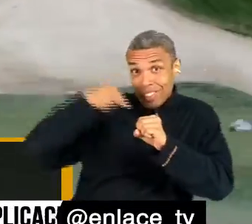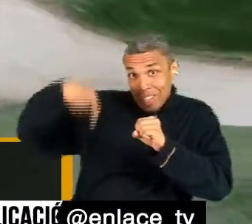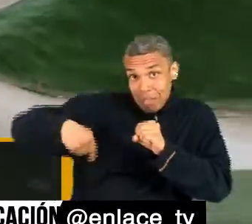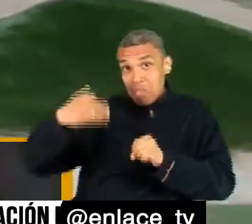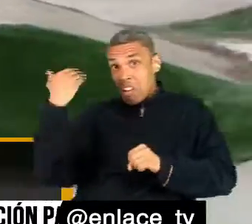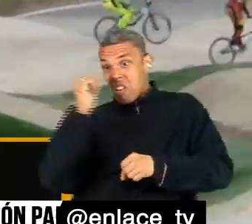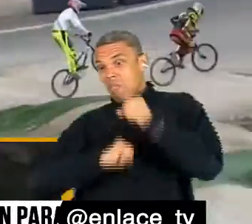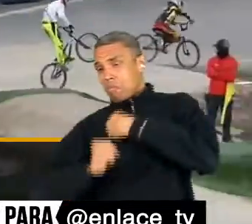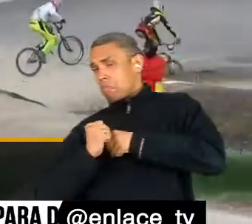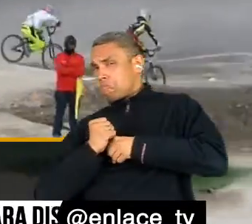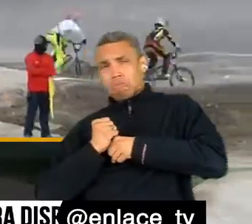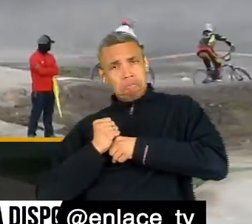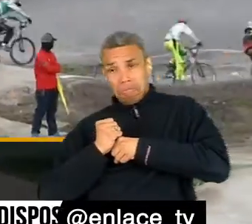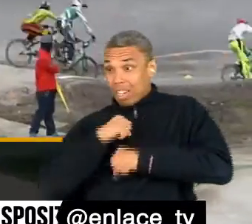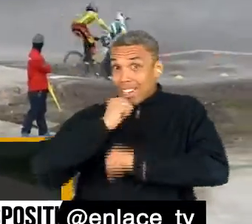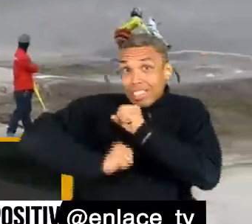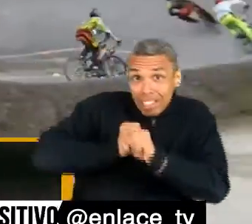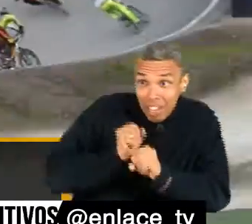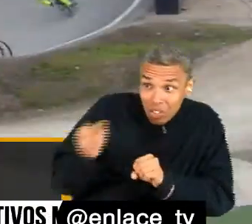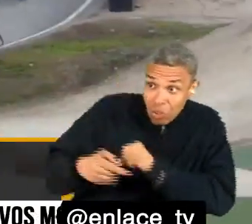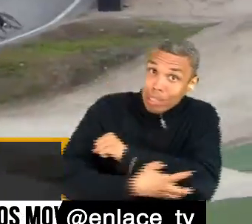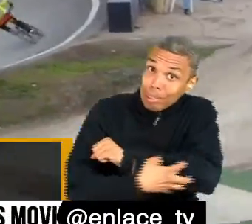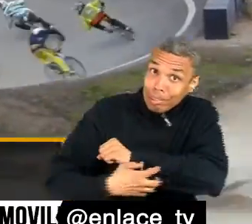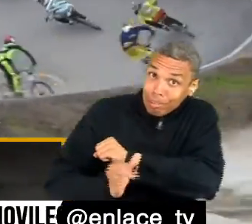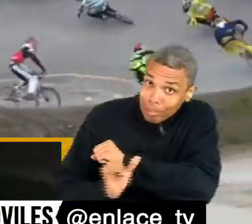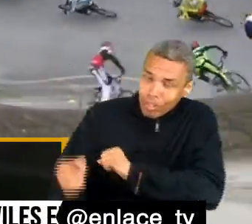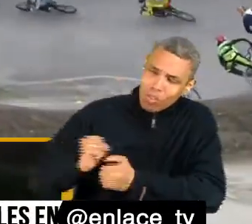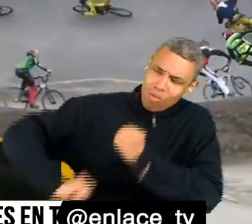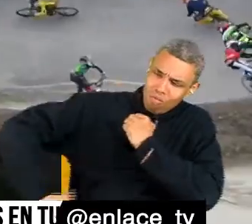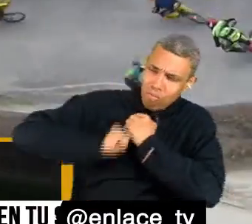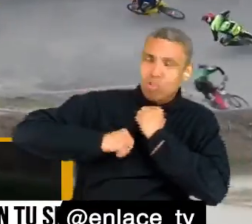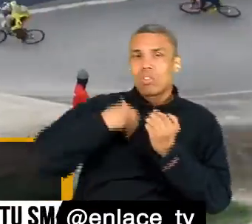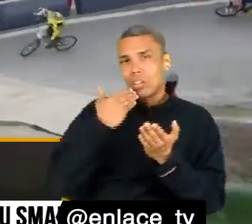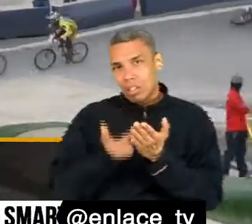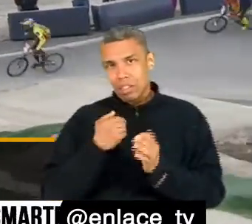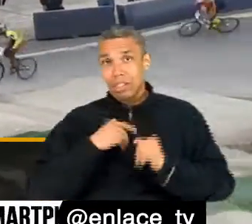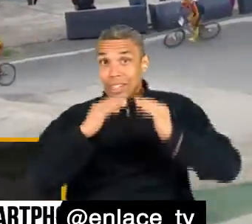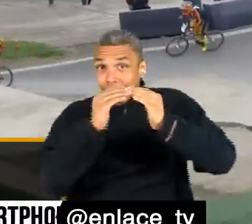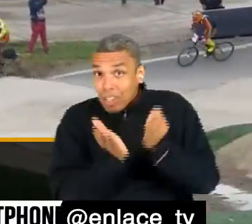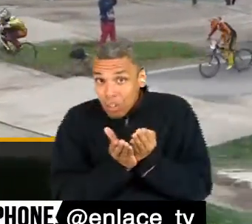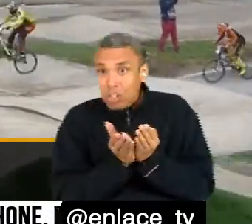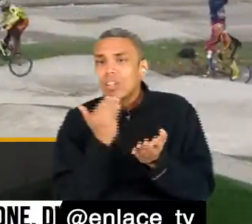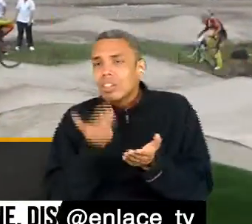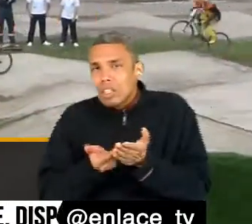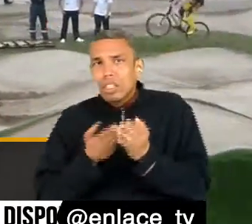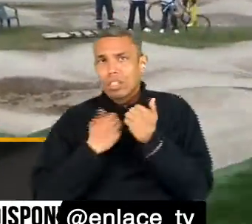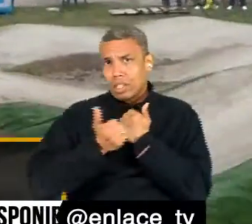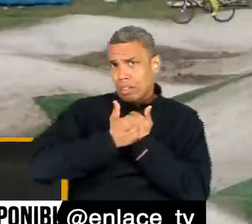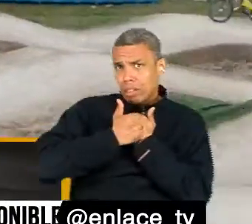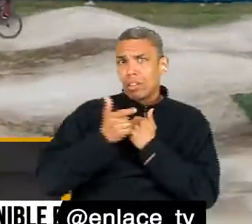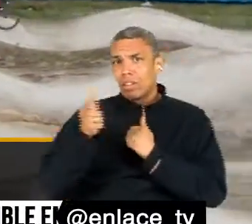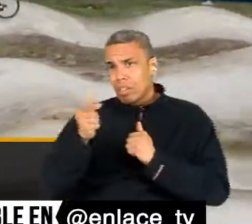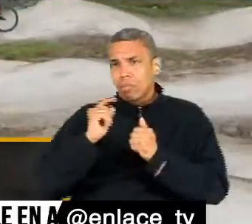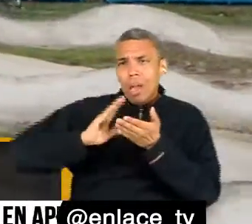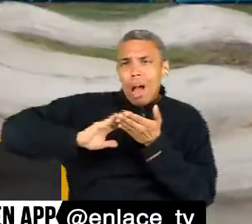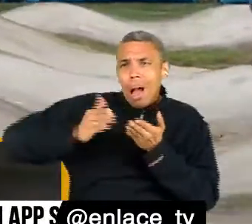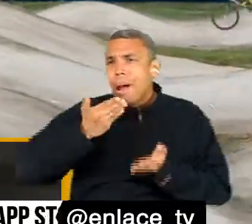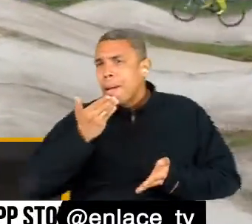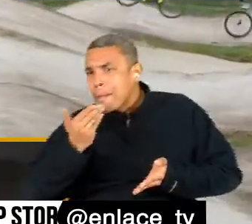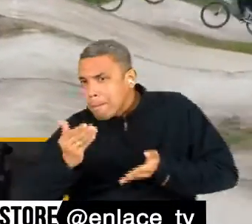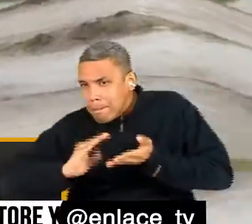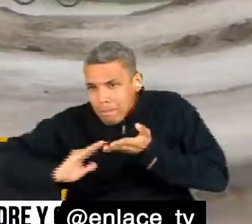respaldados. Gracias a mi colegio, el Seminario San Pedro, que siempre me apoya con todos los permisos y toda la parte